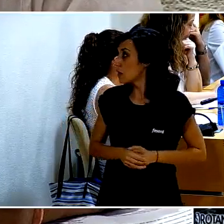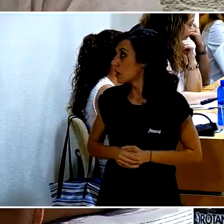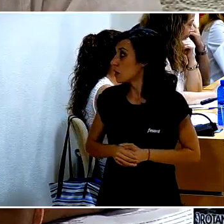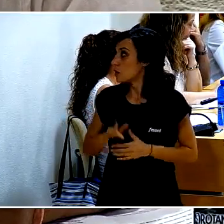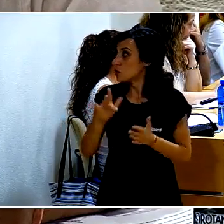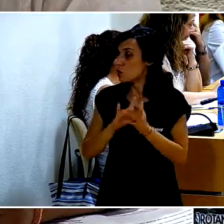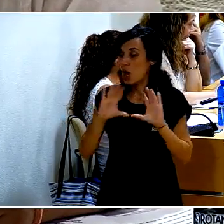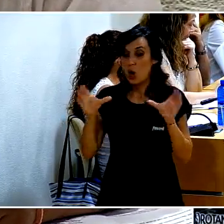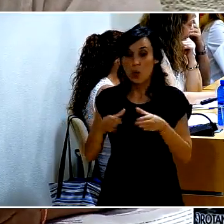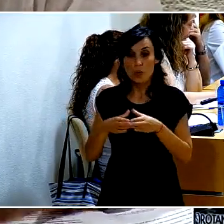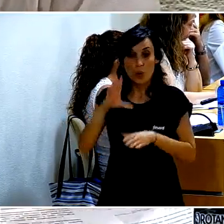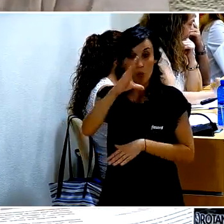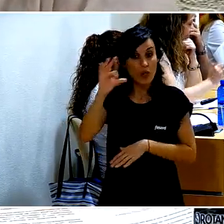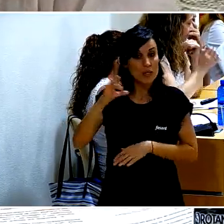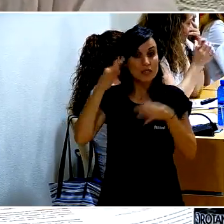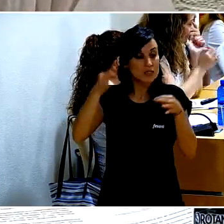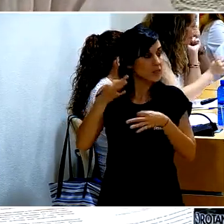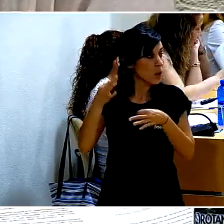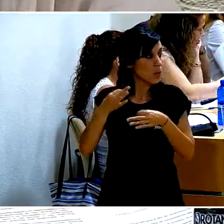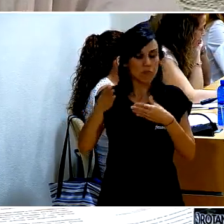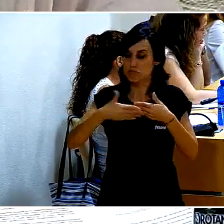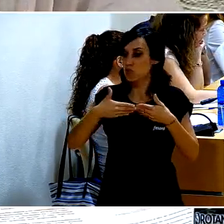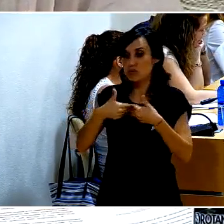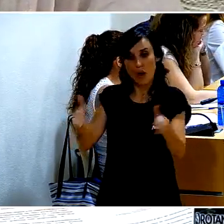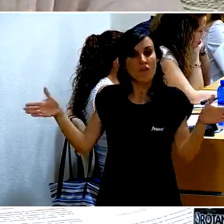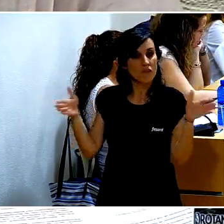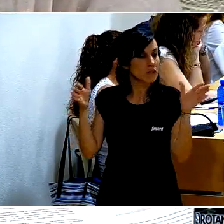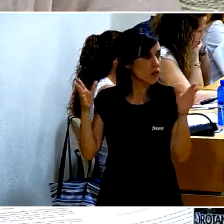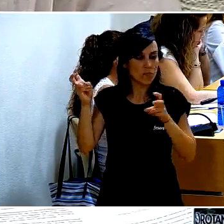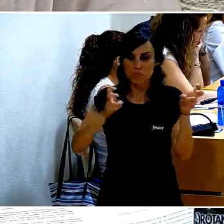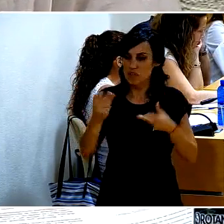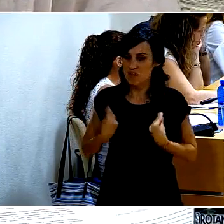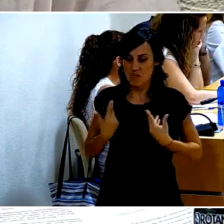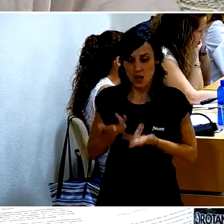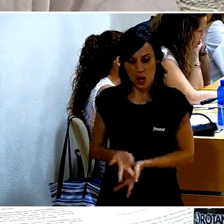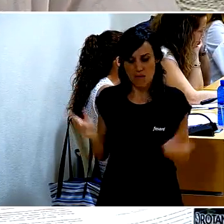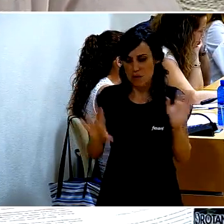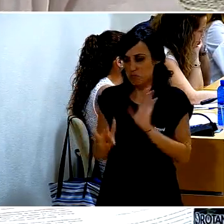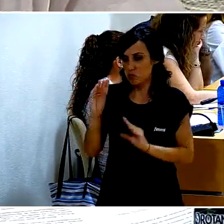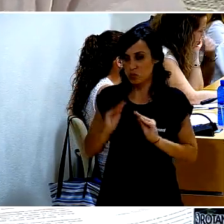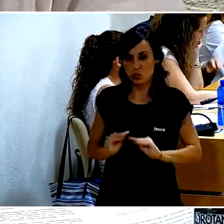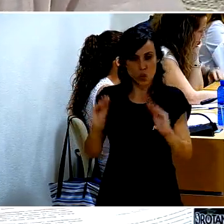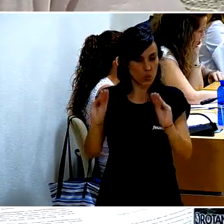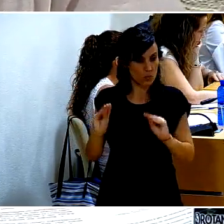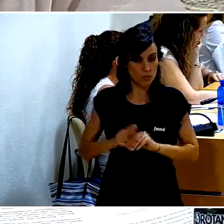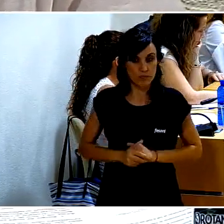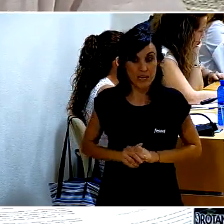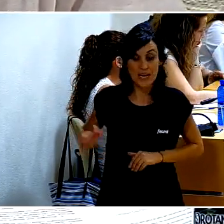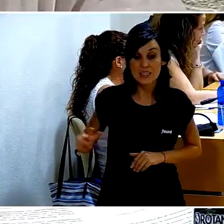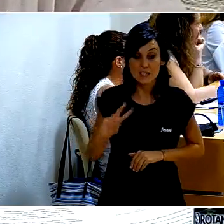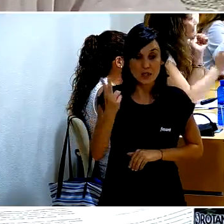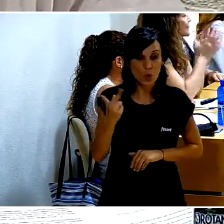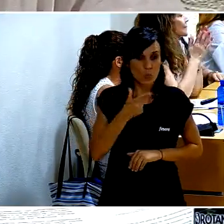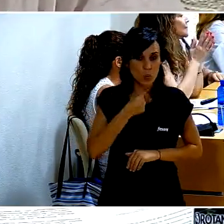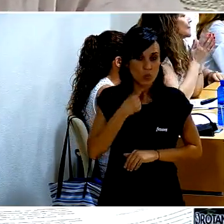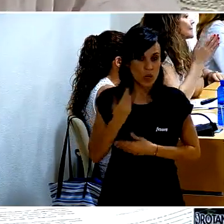corresponde al Grupo Municipal Ciudadanos, van a tener las puertas abiertas, pudiendo vivir totalmente seguros e integrados. En segundo lugar, me gustaría